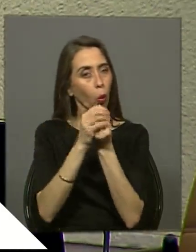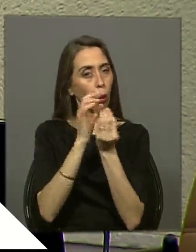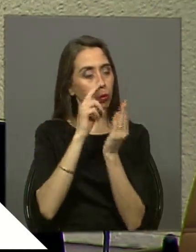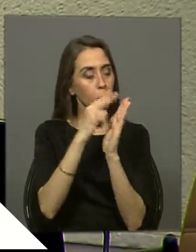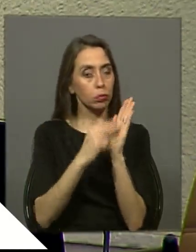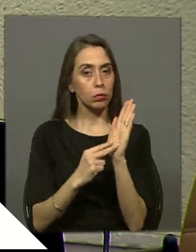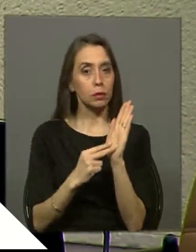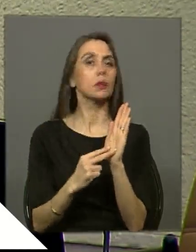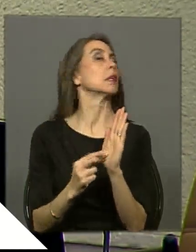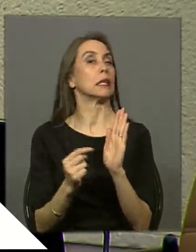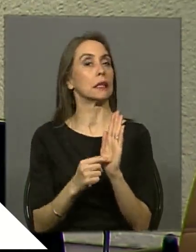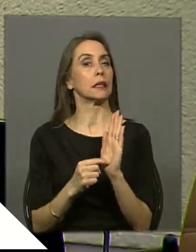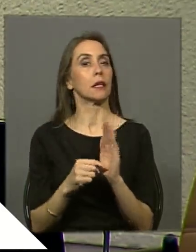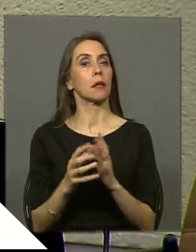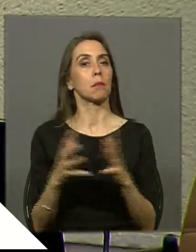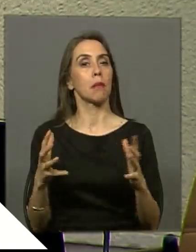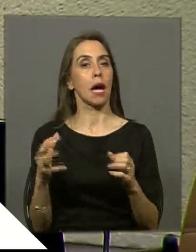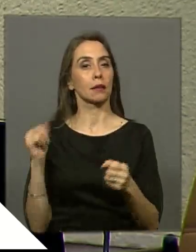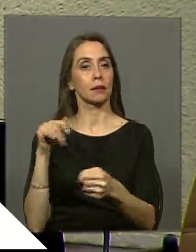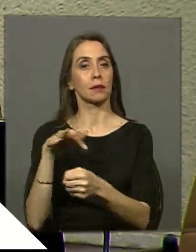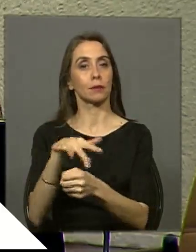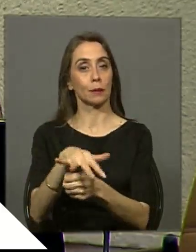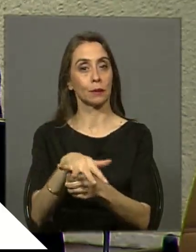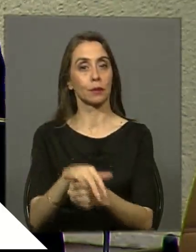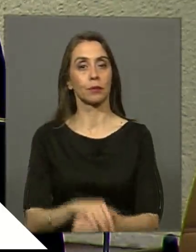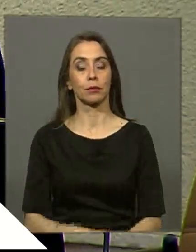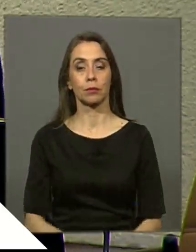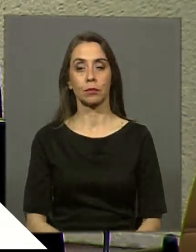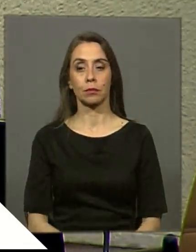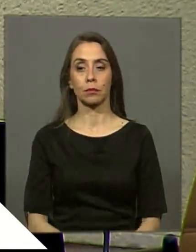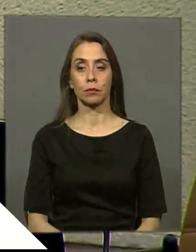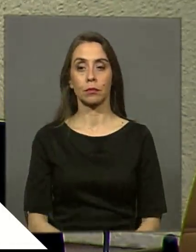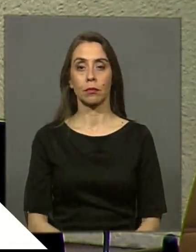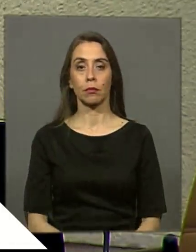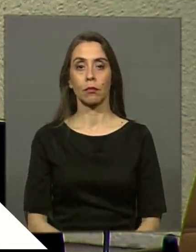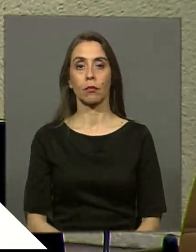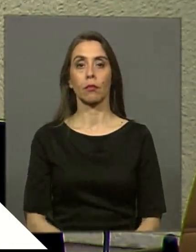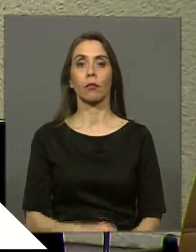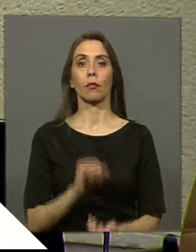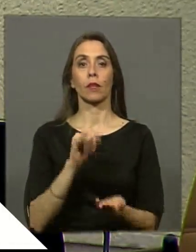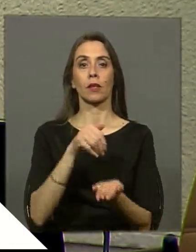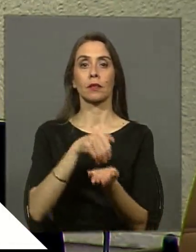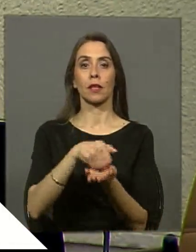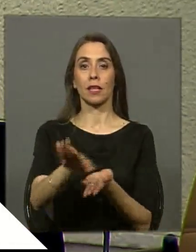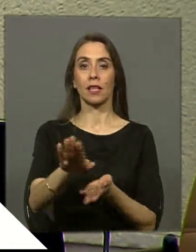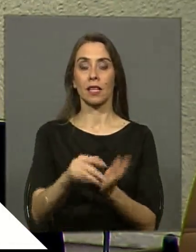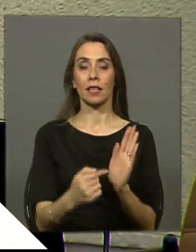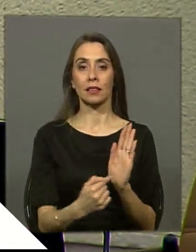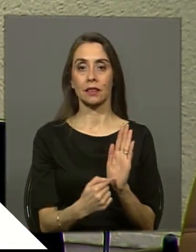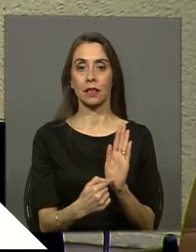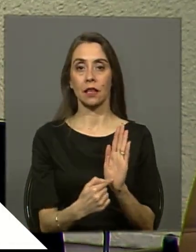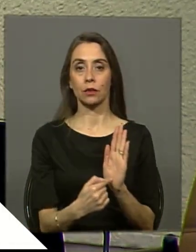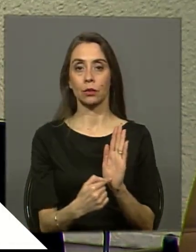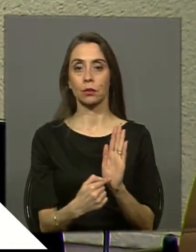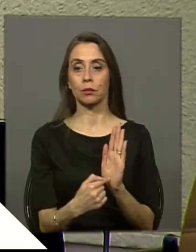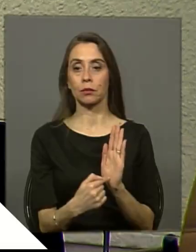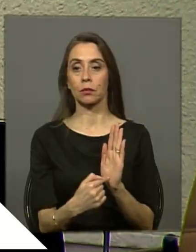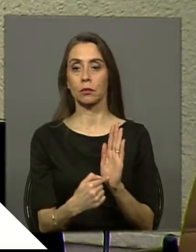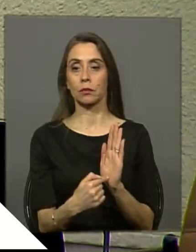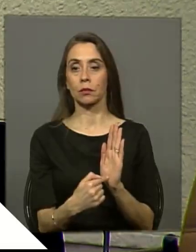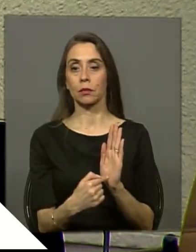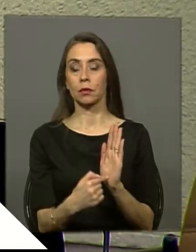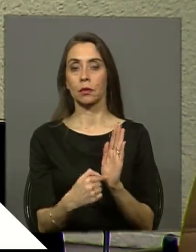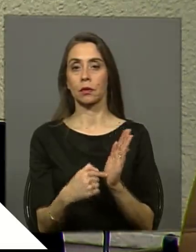el que genere más impacto y por lo tanto su rechazo prácticamente